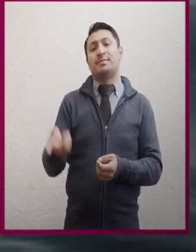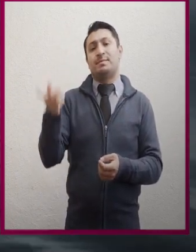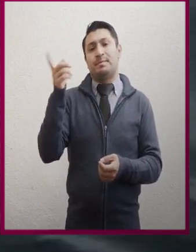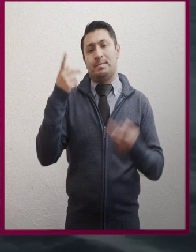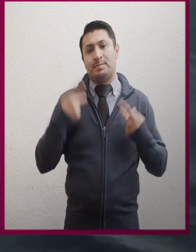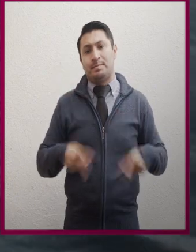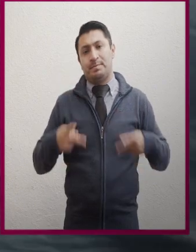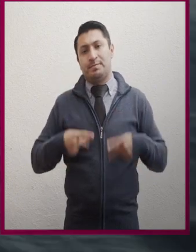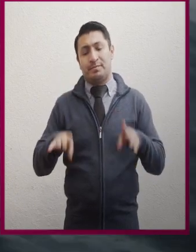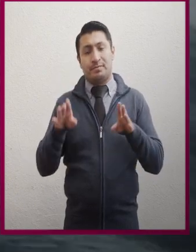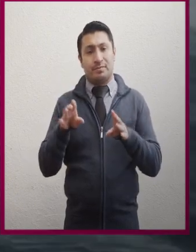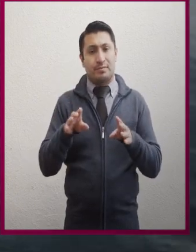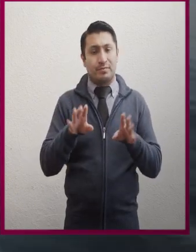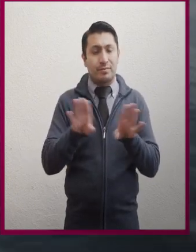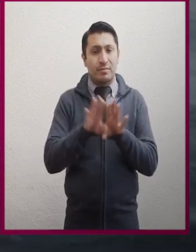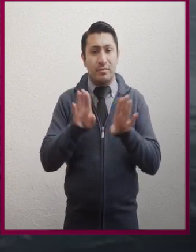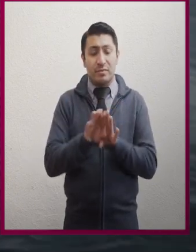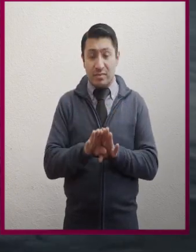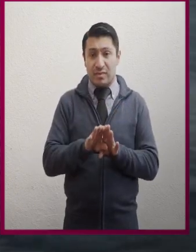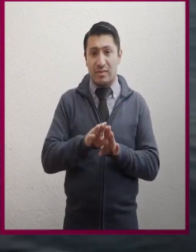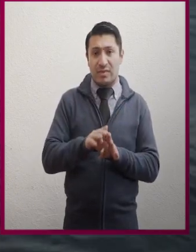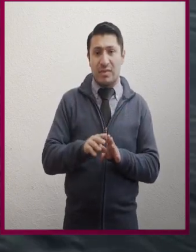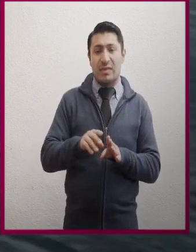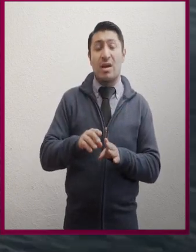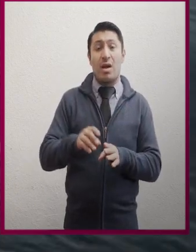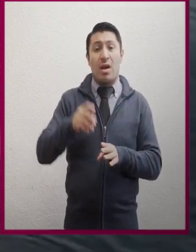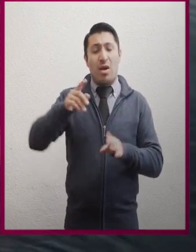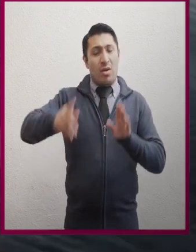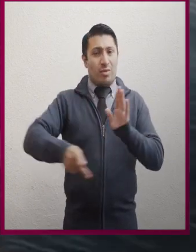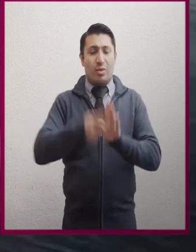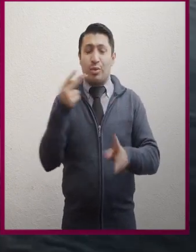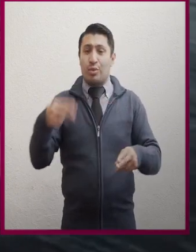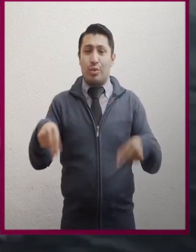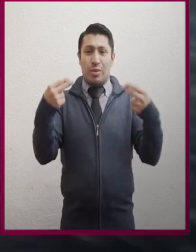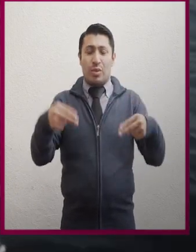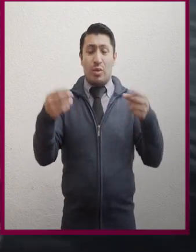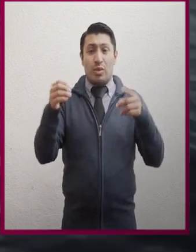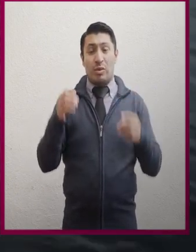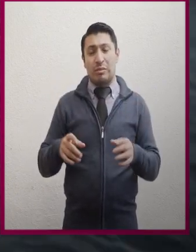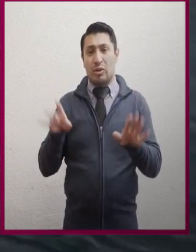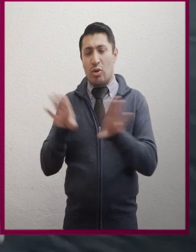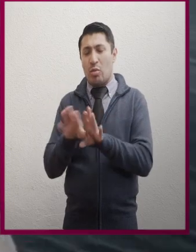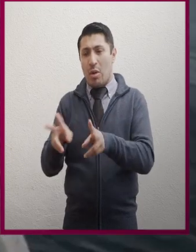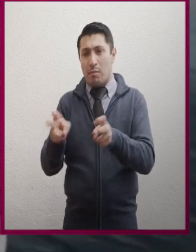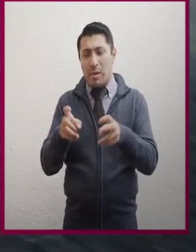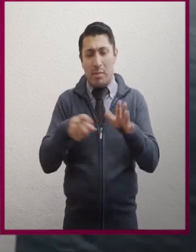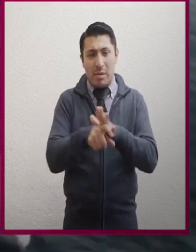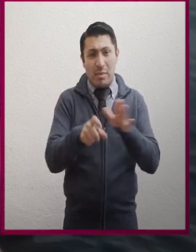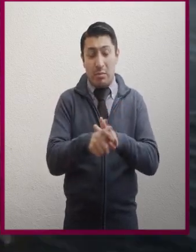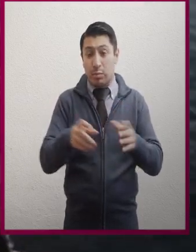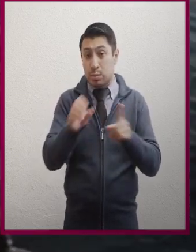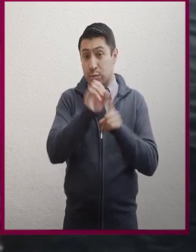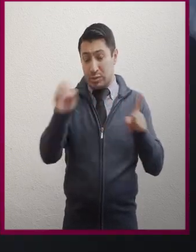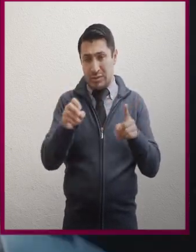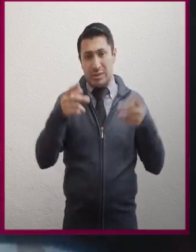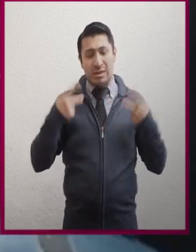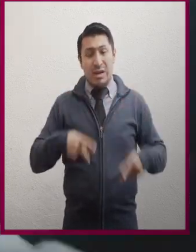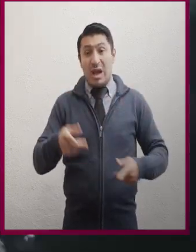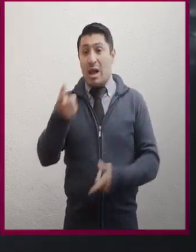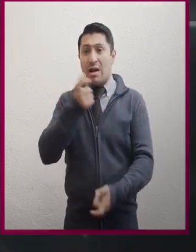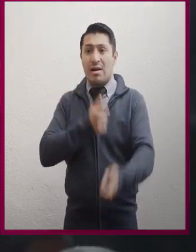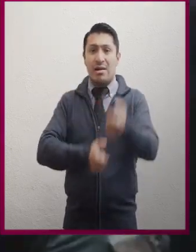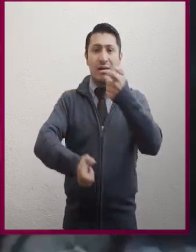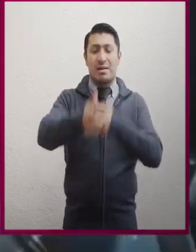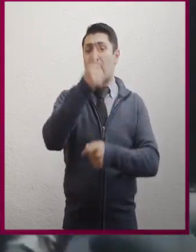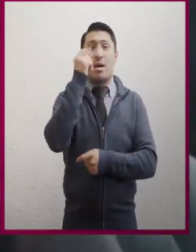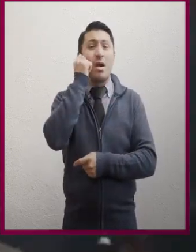más de los tantos negocios del crimen organizado. Sus integrantes ganan y ganan dinero sin importar que los migrantes lleguen o no a